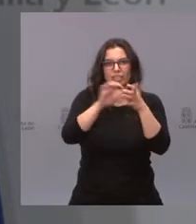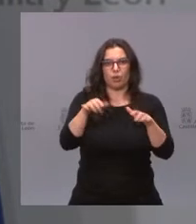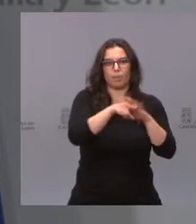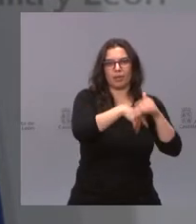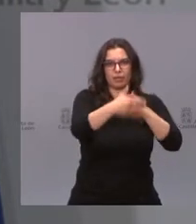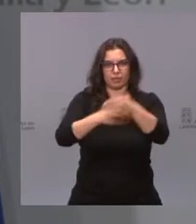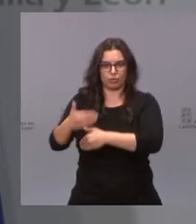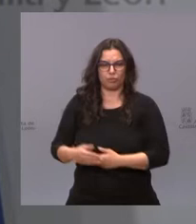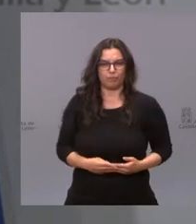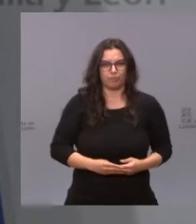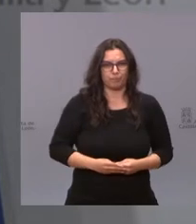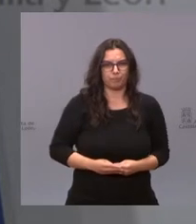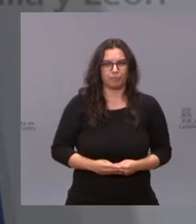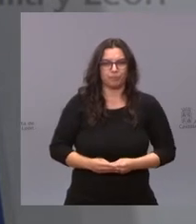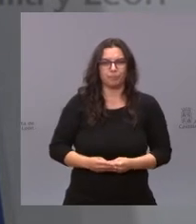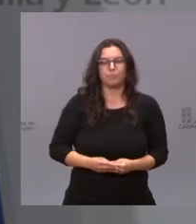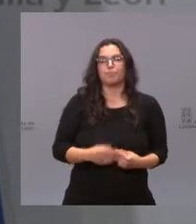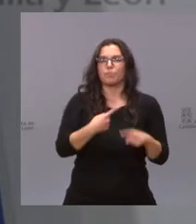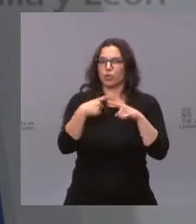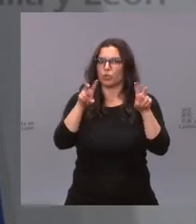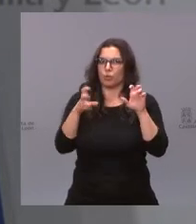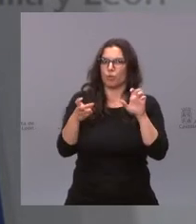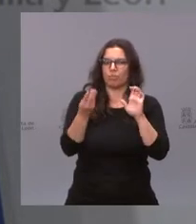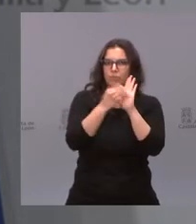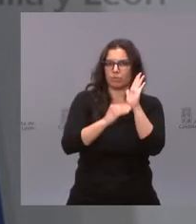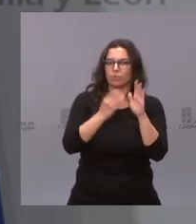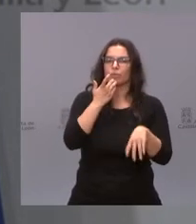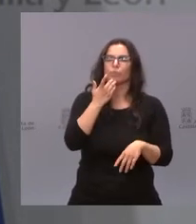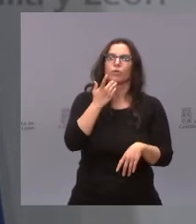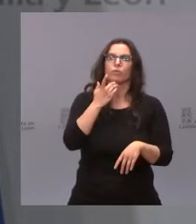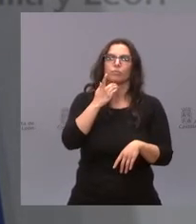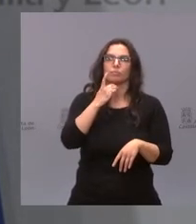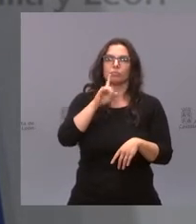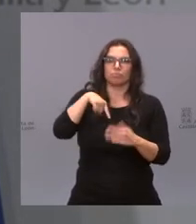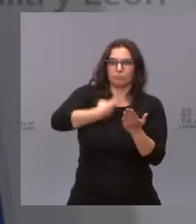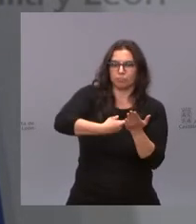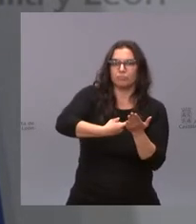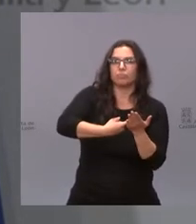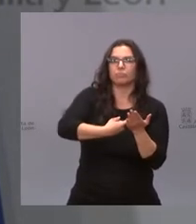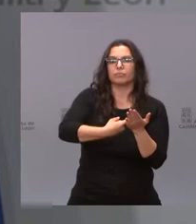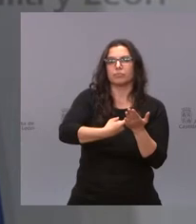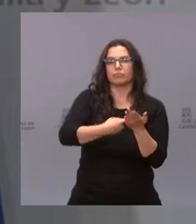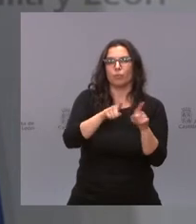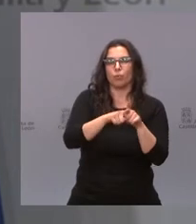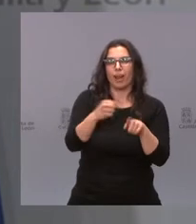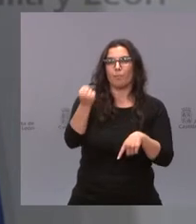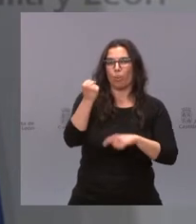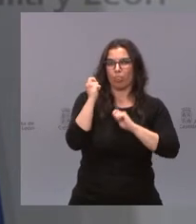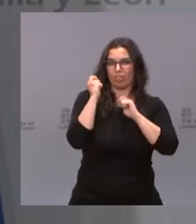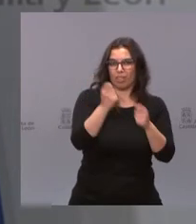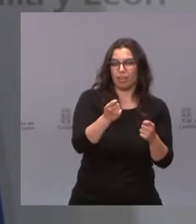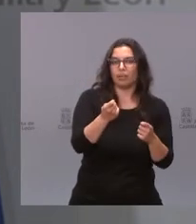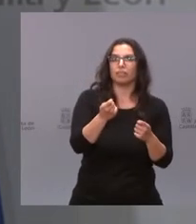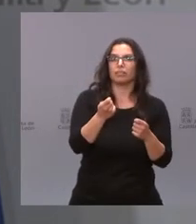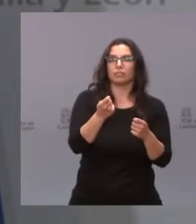León. Se incorporan novedades como la inscripción de apoderamientos